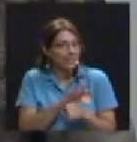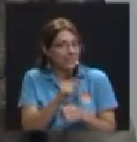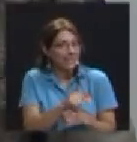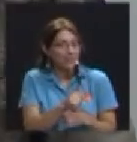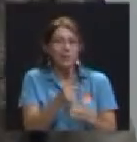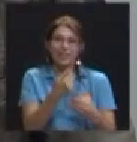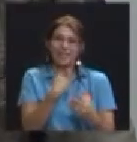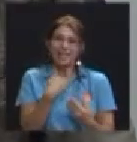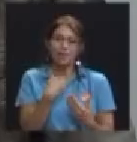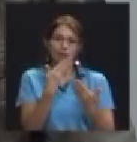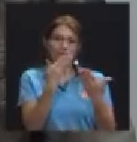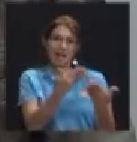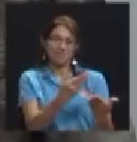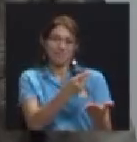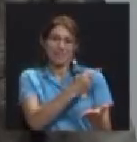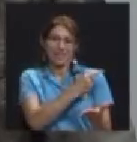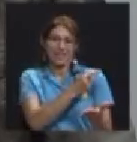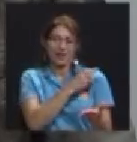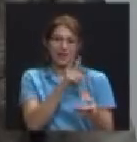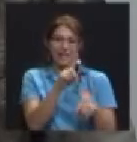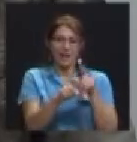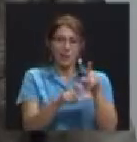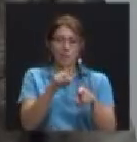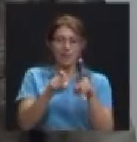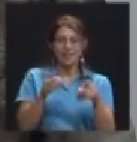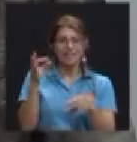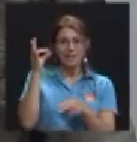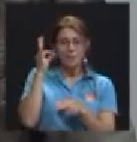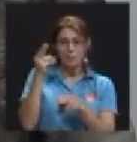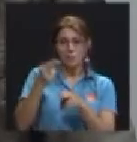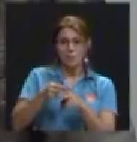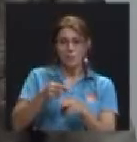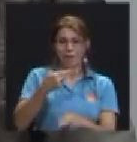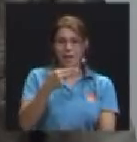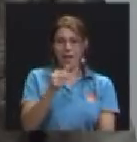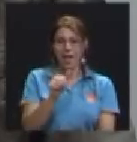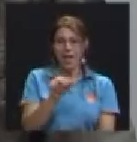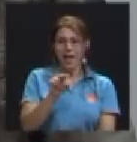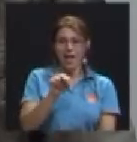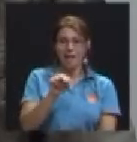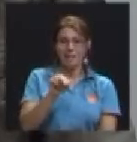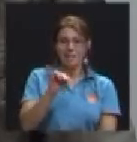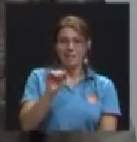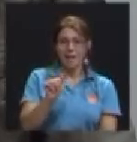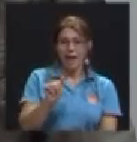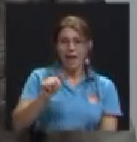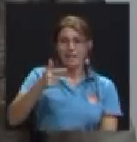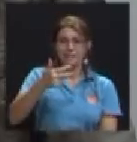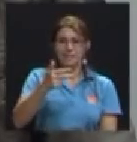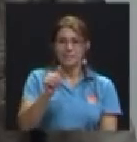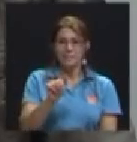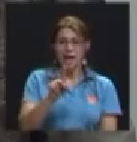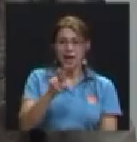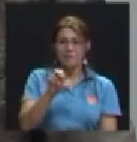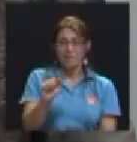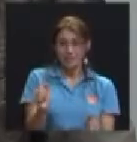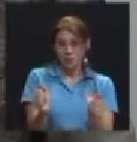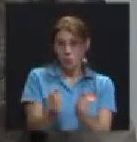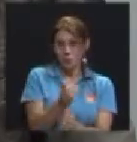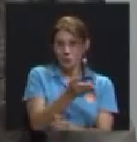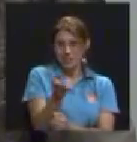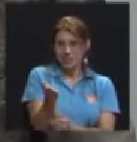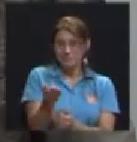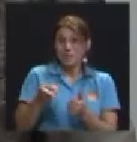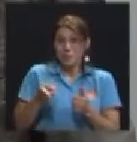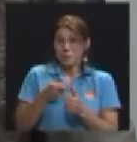encuesta, a doña Ania Chávez, con ustedes, y una vez que el